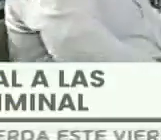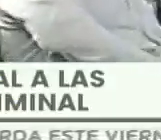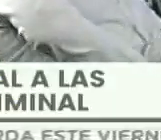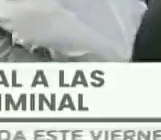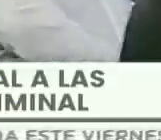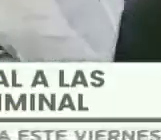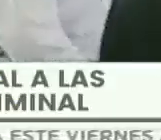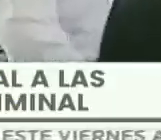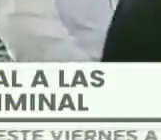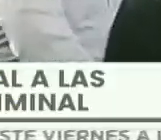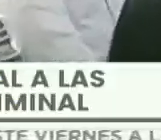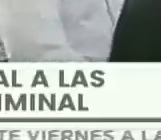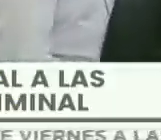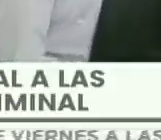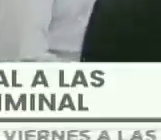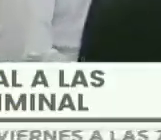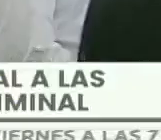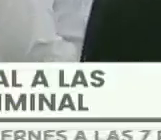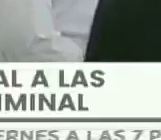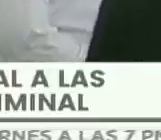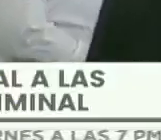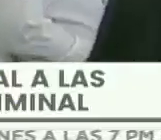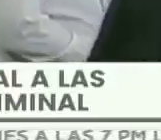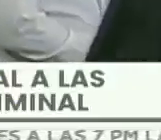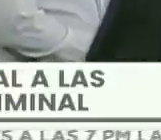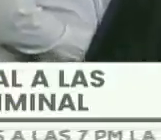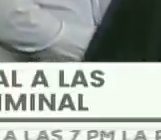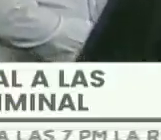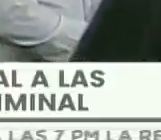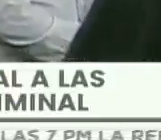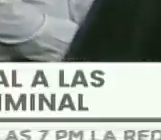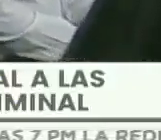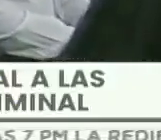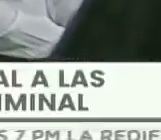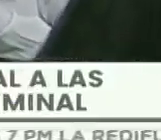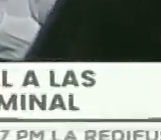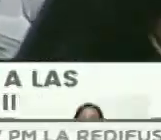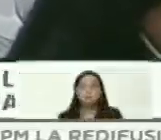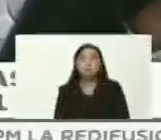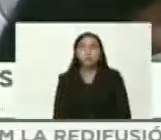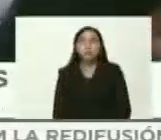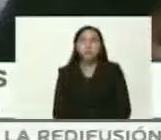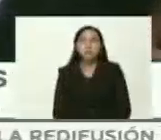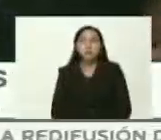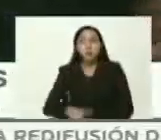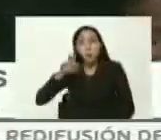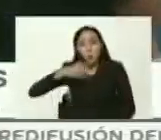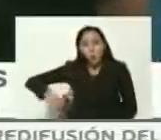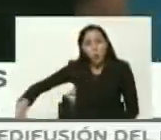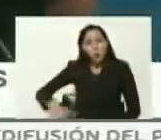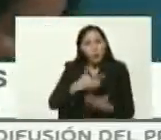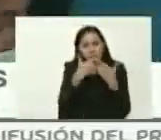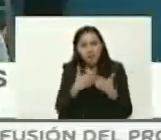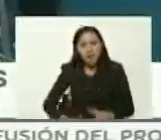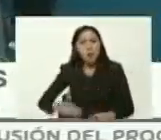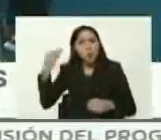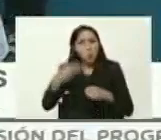Pueblo de libertadores, amamantado con carburo, pues, tiempos de gloria,